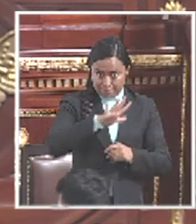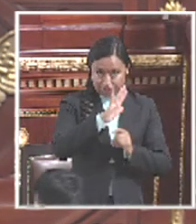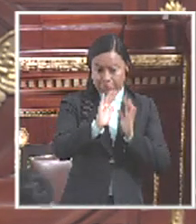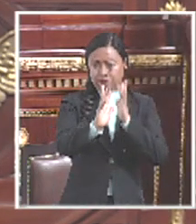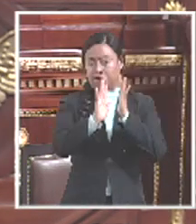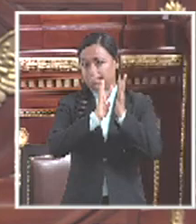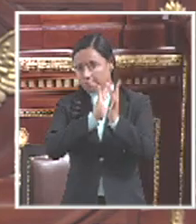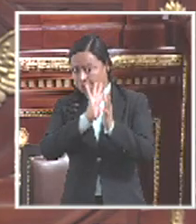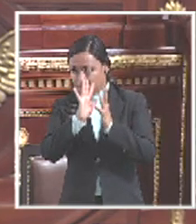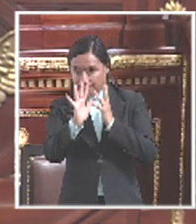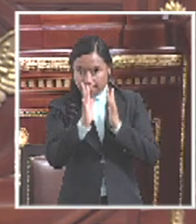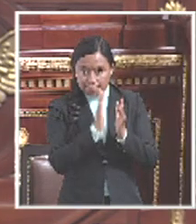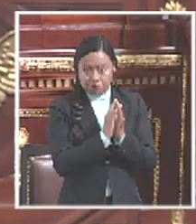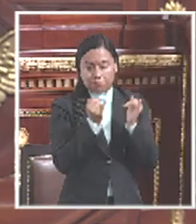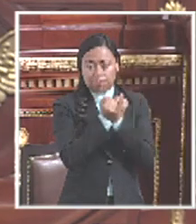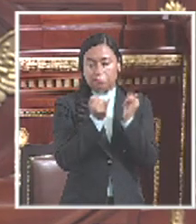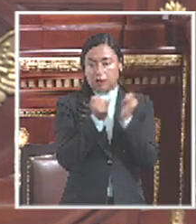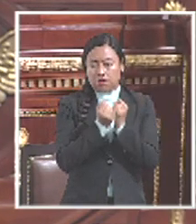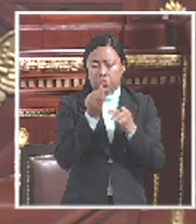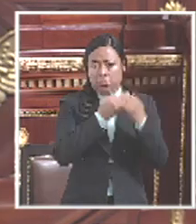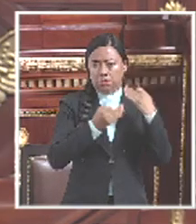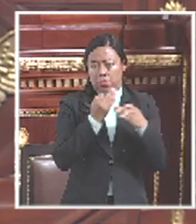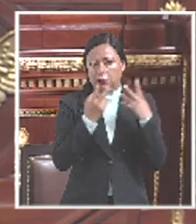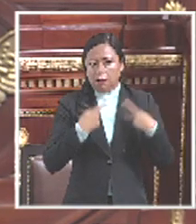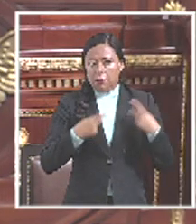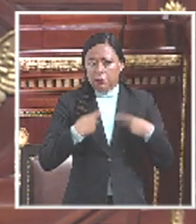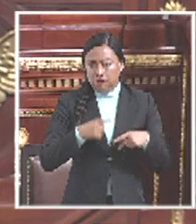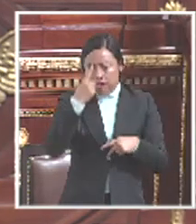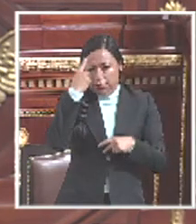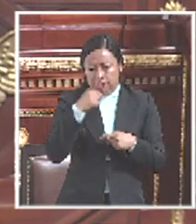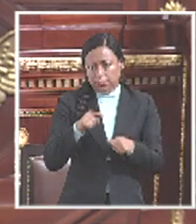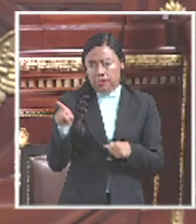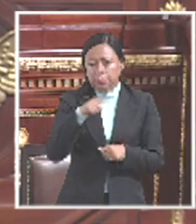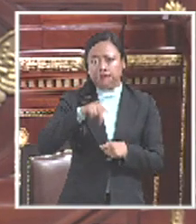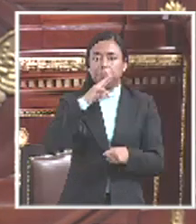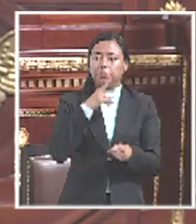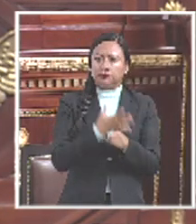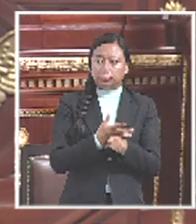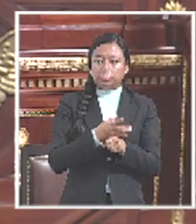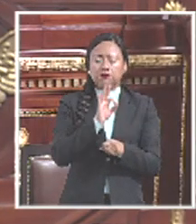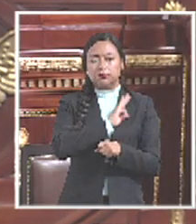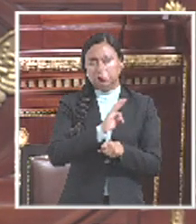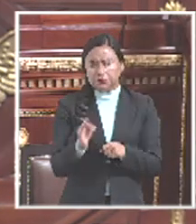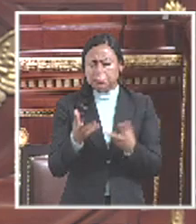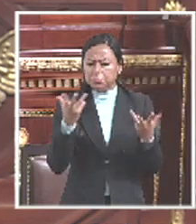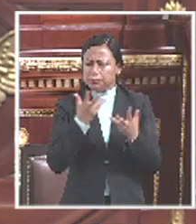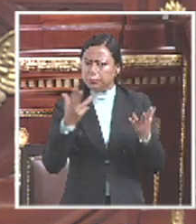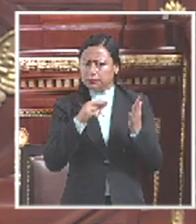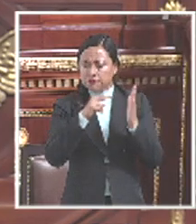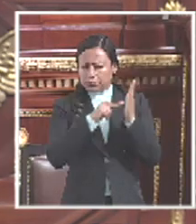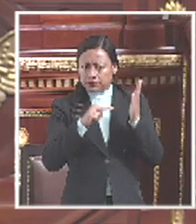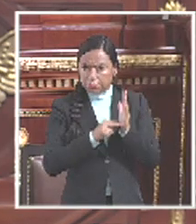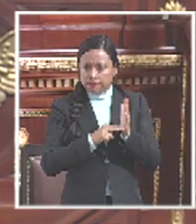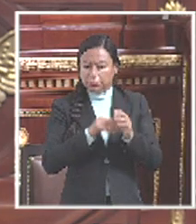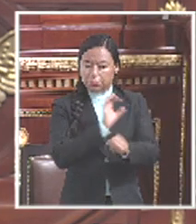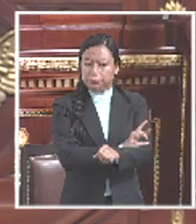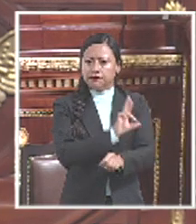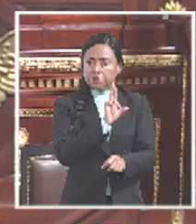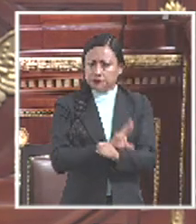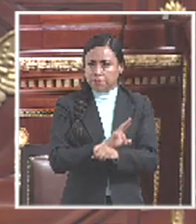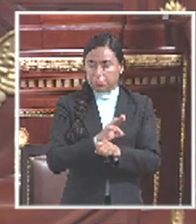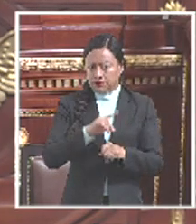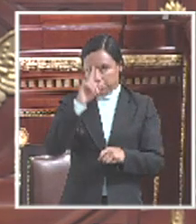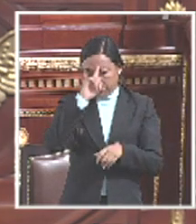a la propia Secretaría de Seguridad Ciudadana, para que en el ámbito de sus facultades generen mecanismos de coordinación con el Consejo